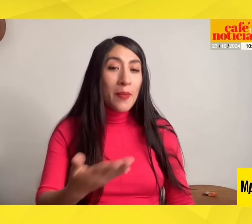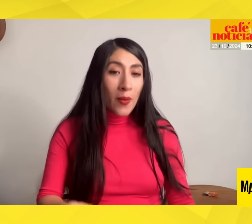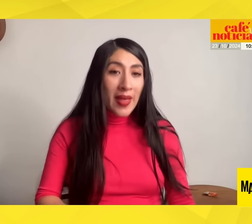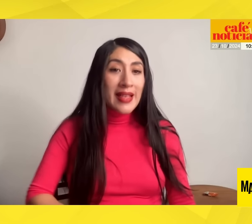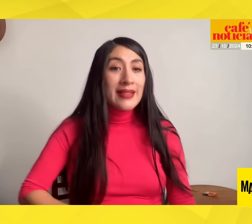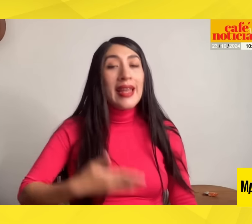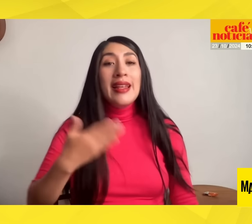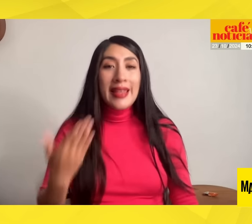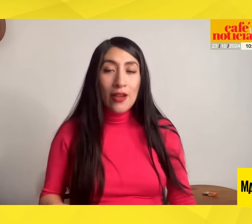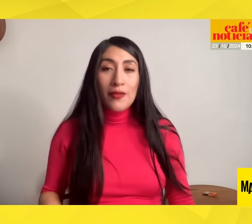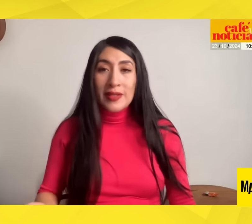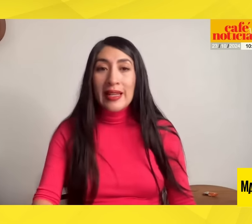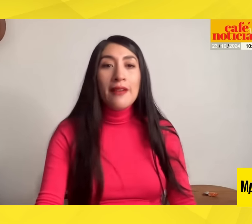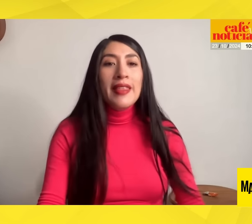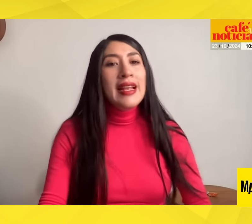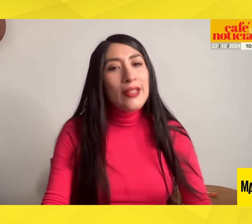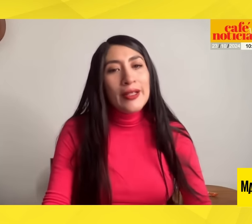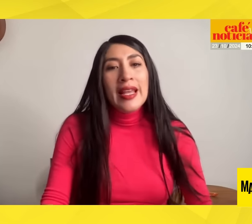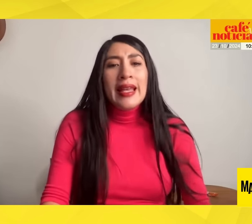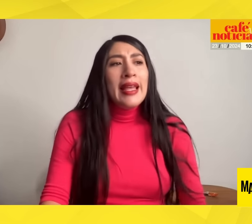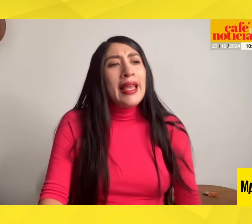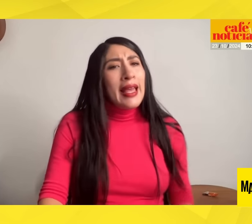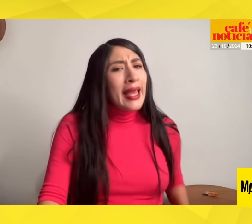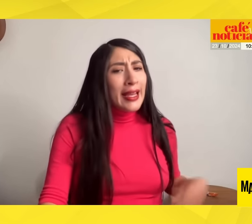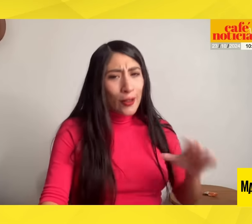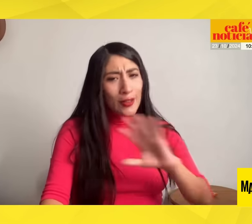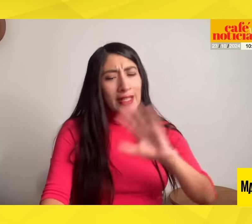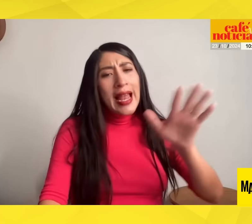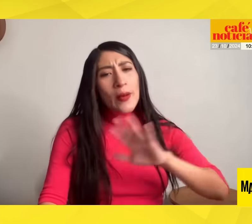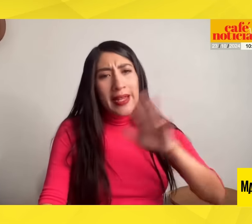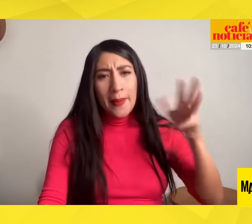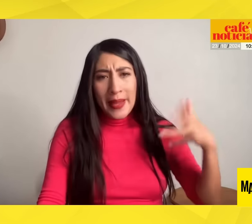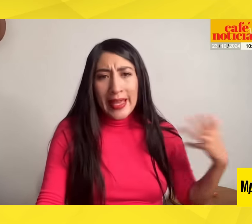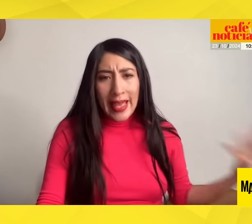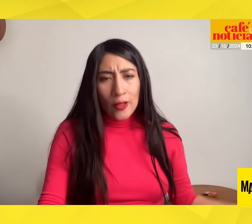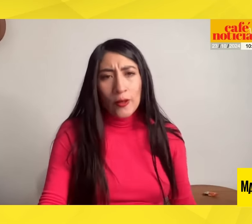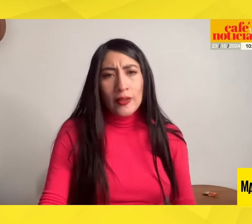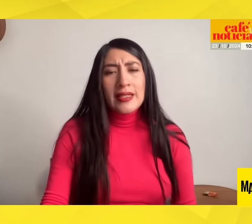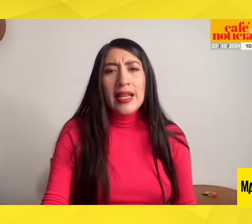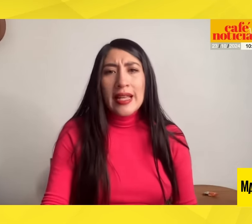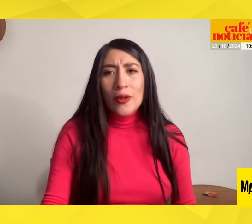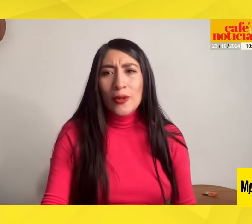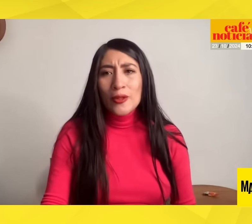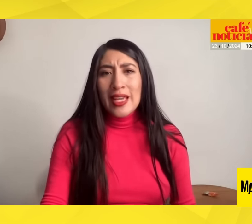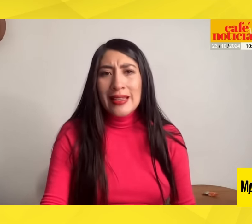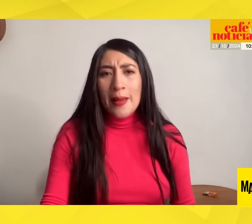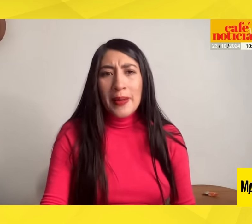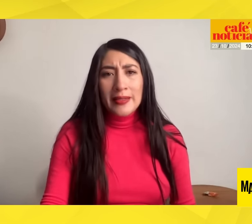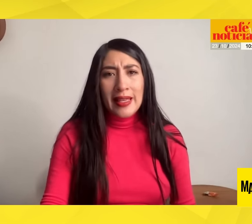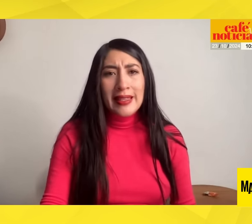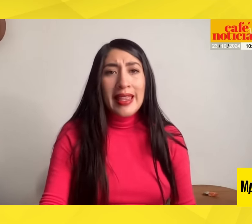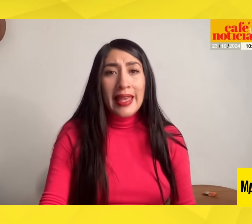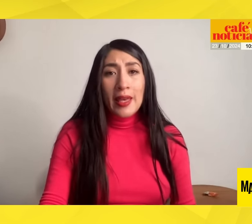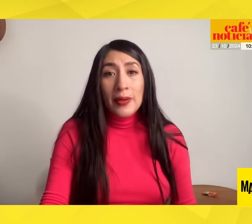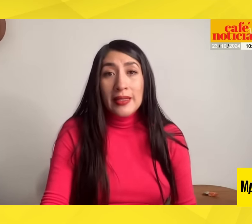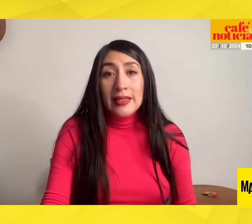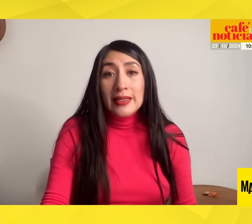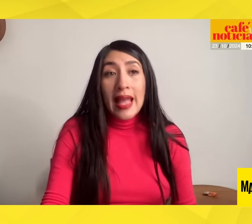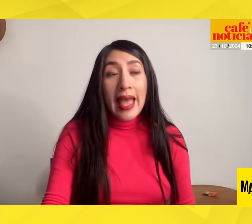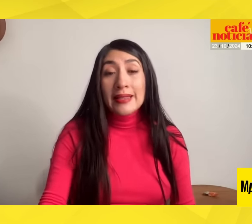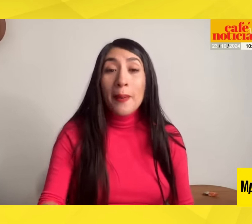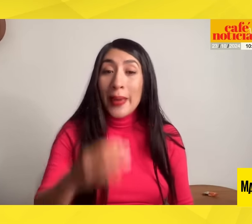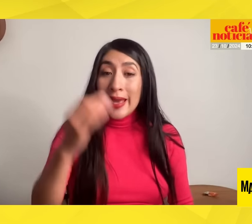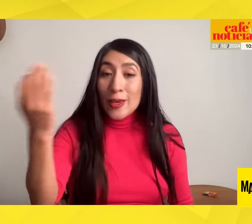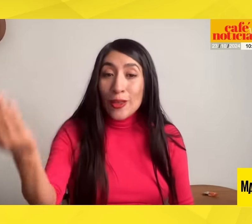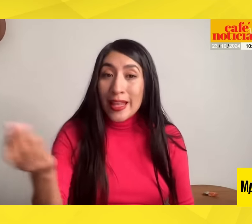leyes aprobadas en el diario oficial de la federación Entonces ya lo venía manejando and desde hace algunos días la presidenta de que pues